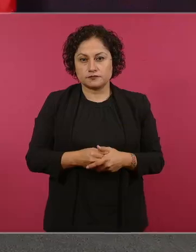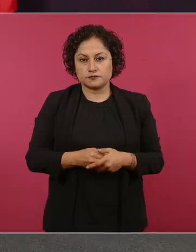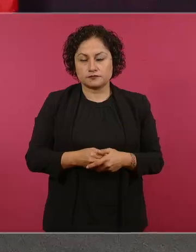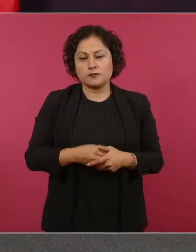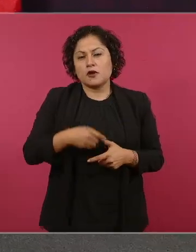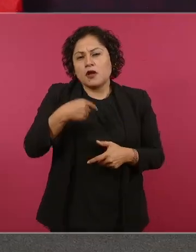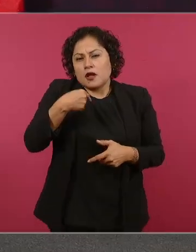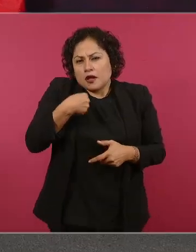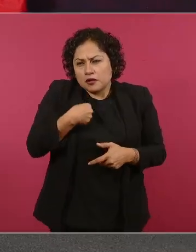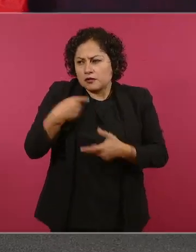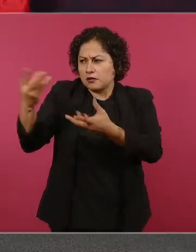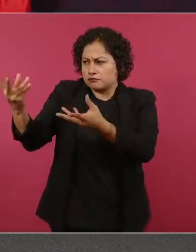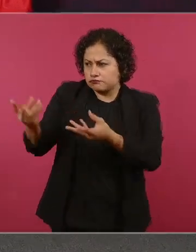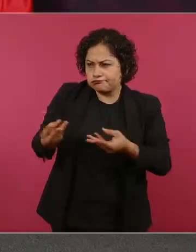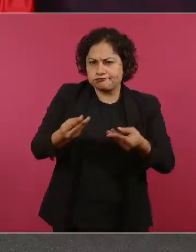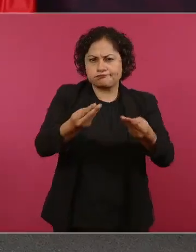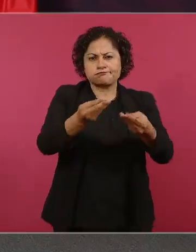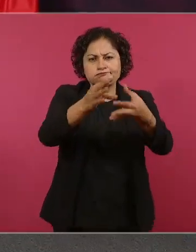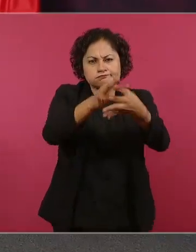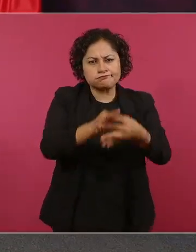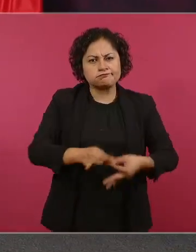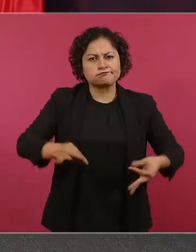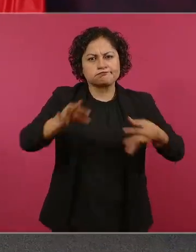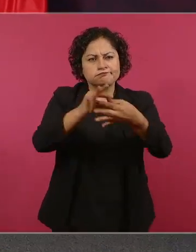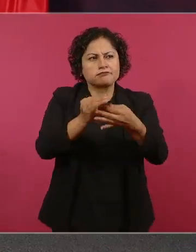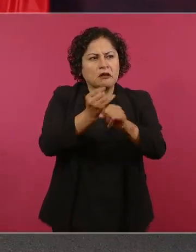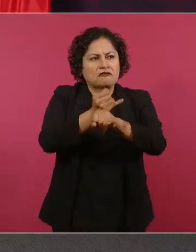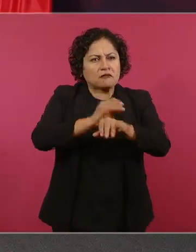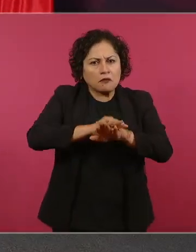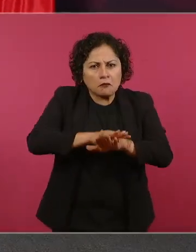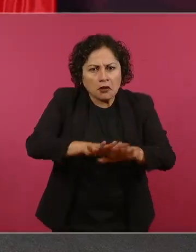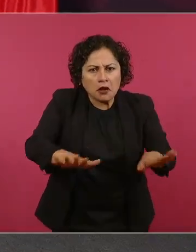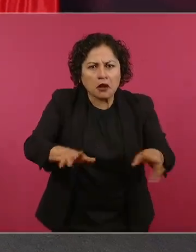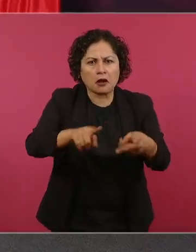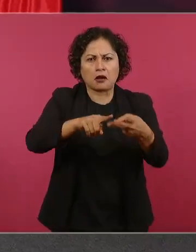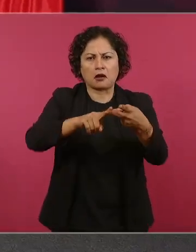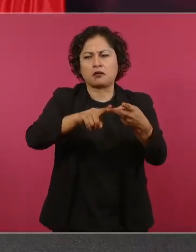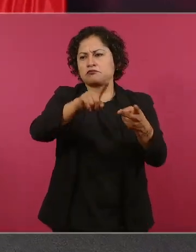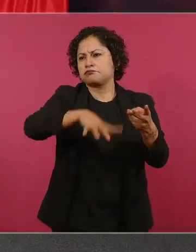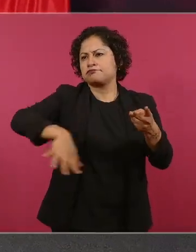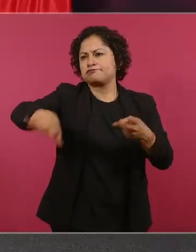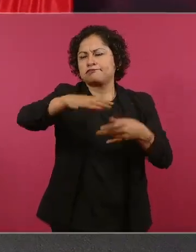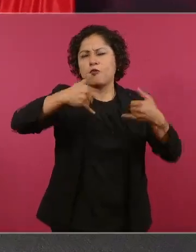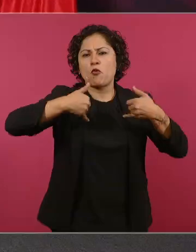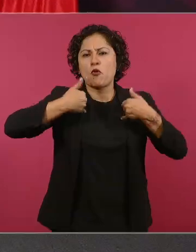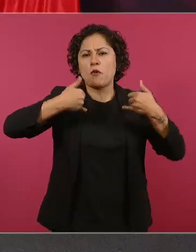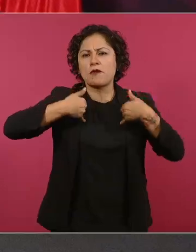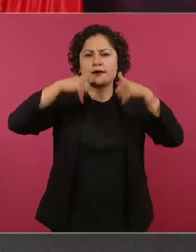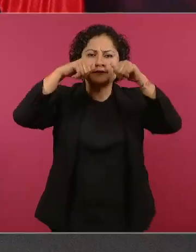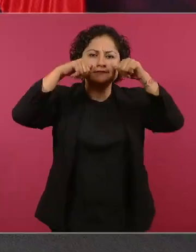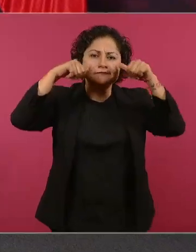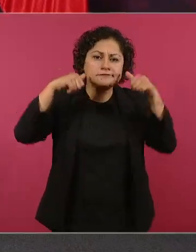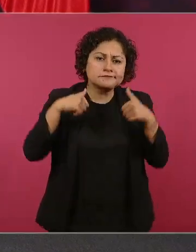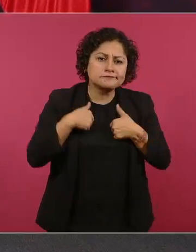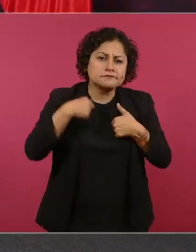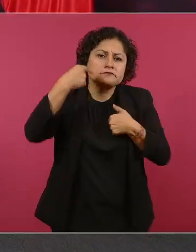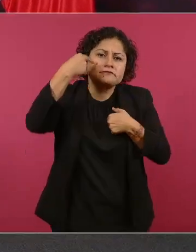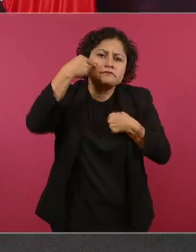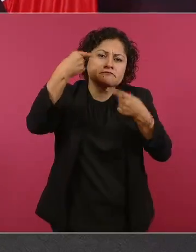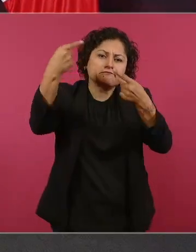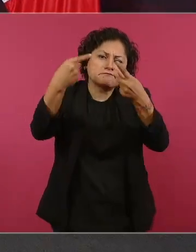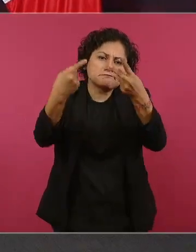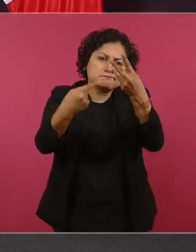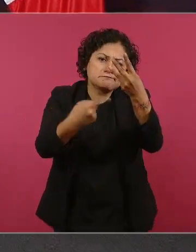informar, orientar, concientizar a los jóvenes de cuál es el